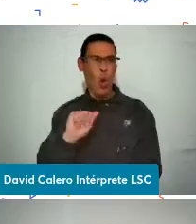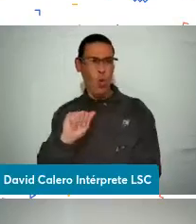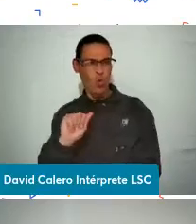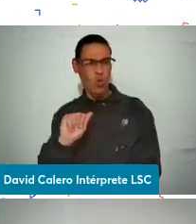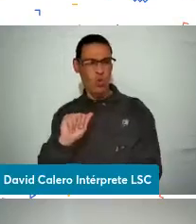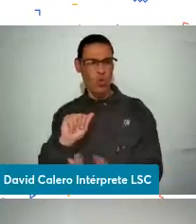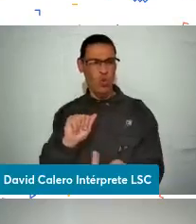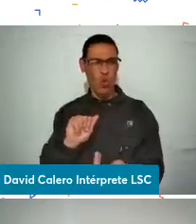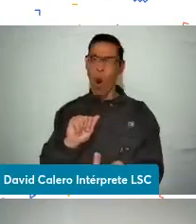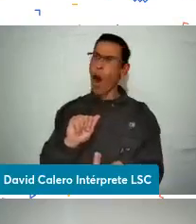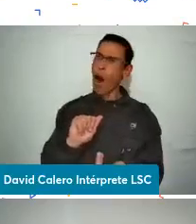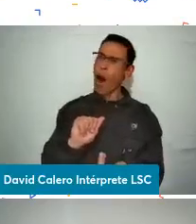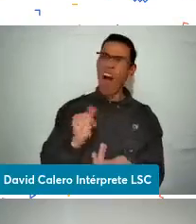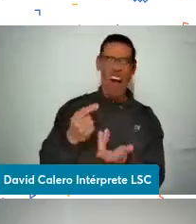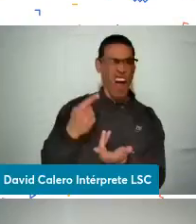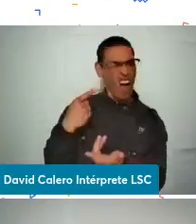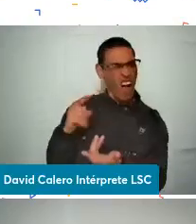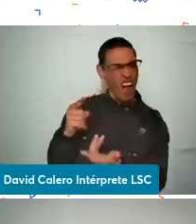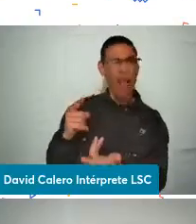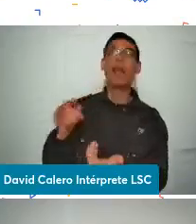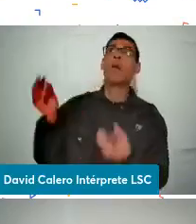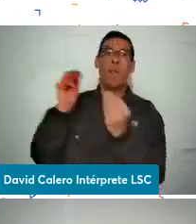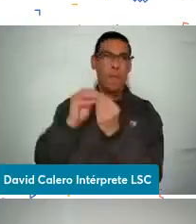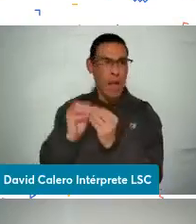por seguir capacitándonos,